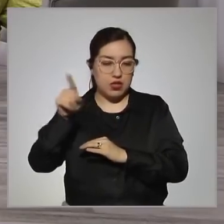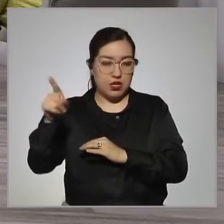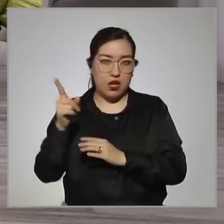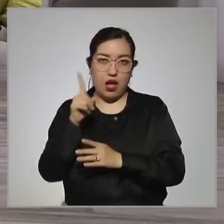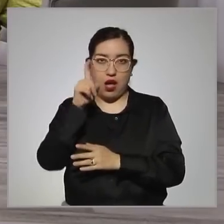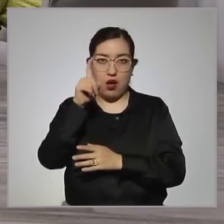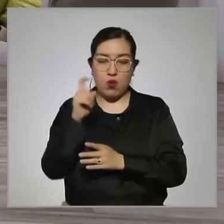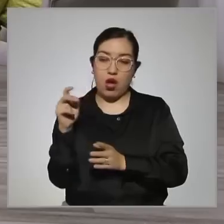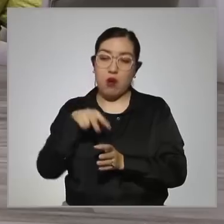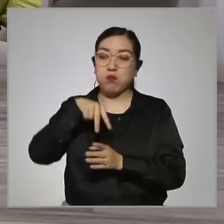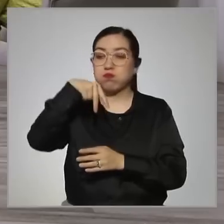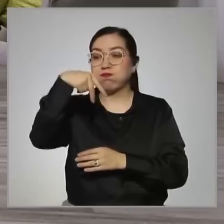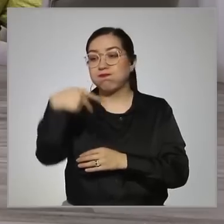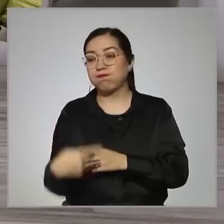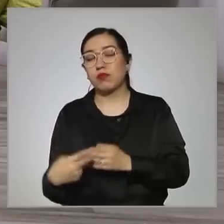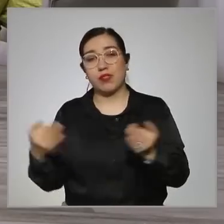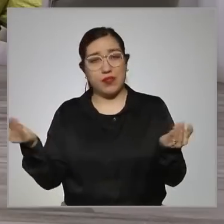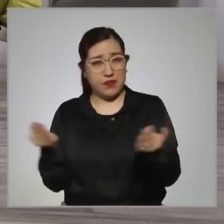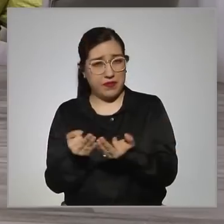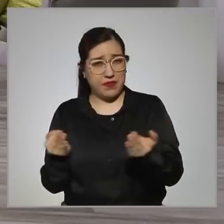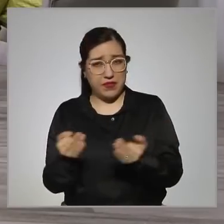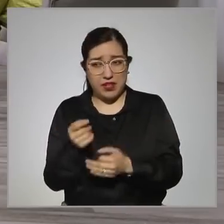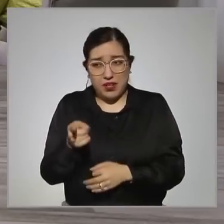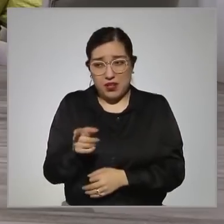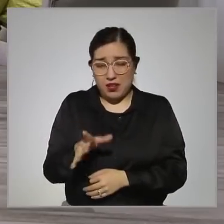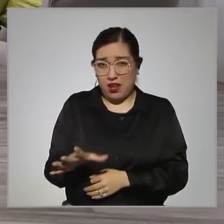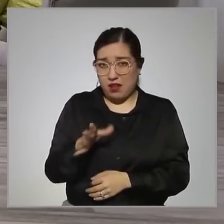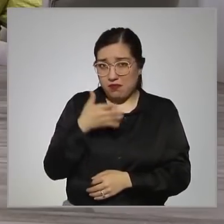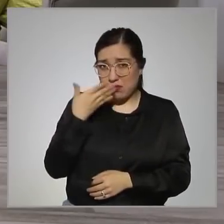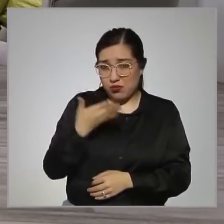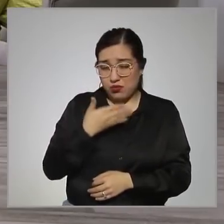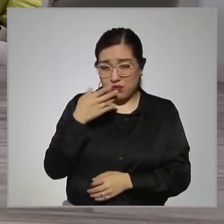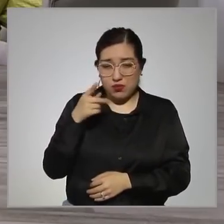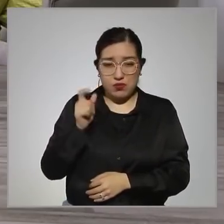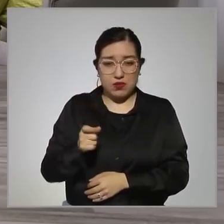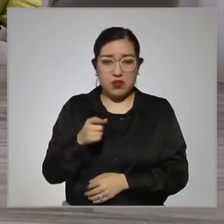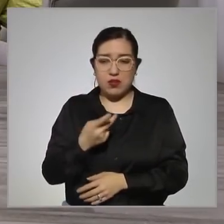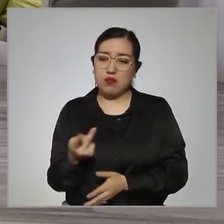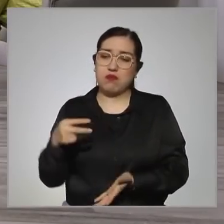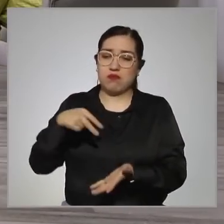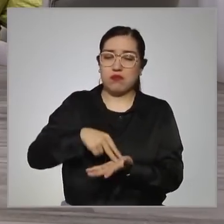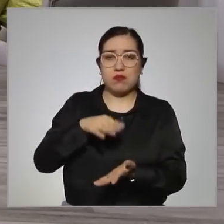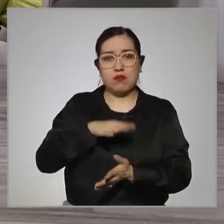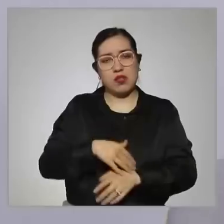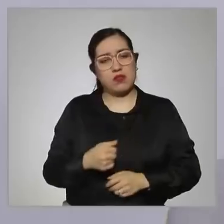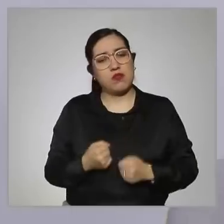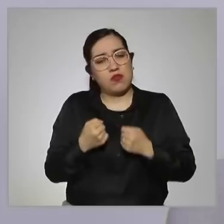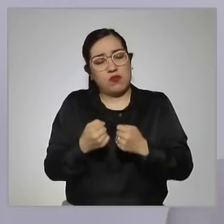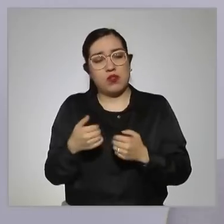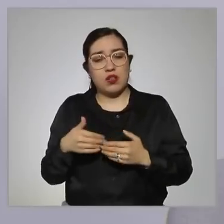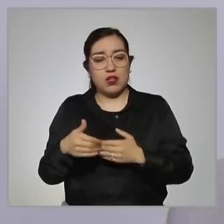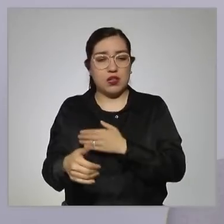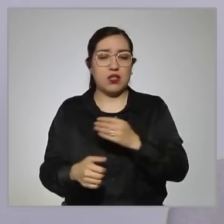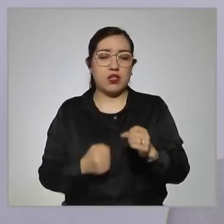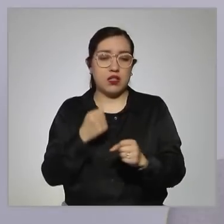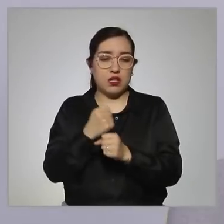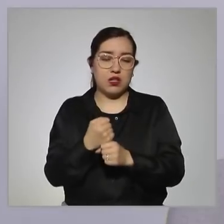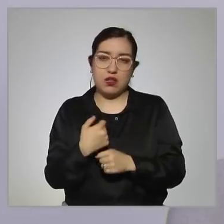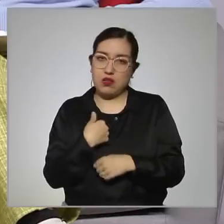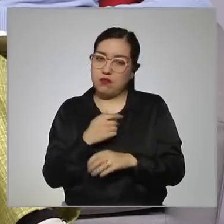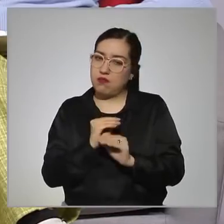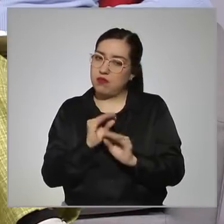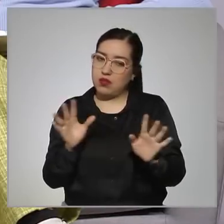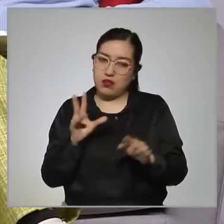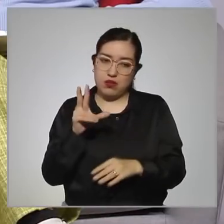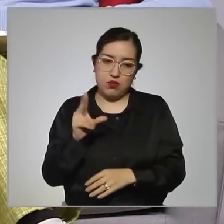¿no? Así. Se tiran al agua helada Así y salen sí, más bueno, fortalecidos para claro, todo el claro, año. Digo, sí. si no te mueres, ¿verdad? Yo, por supuesto, me